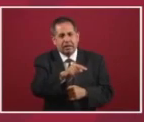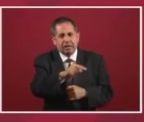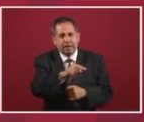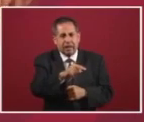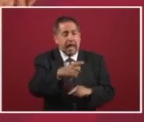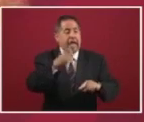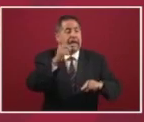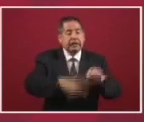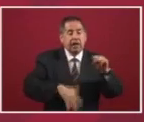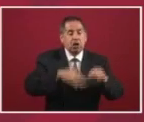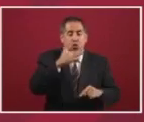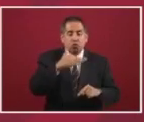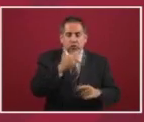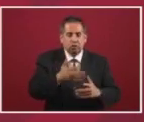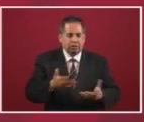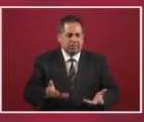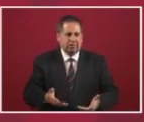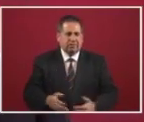Anticorrupción.